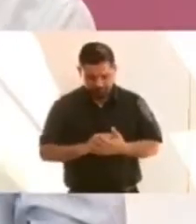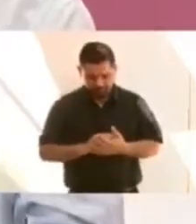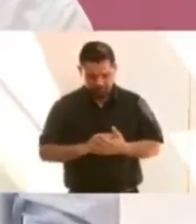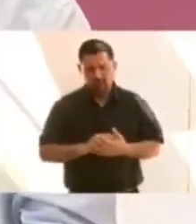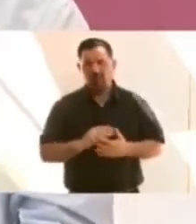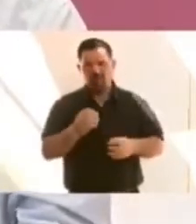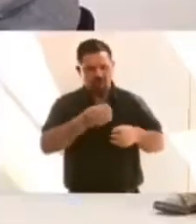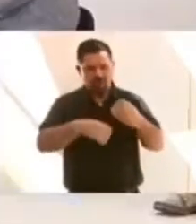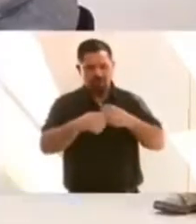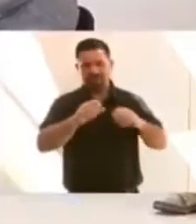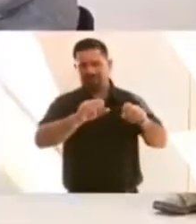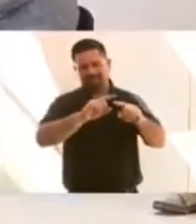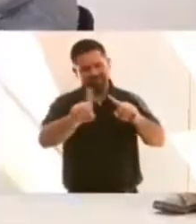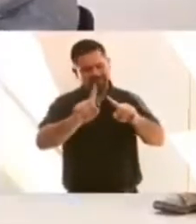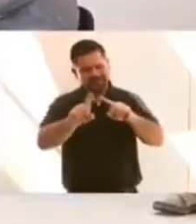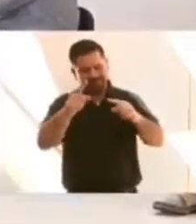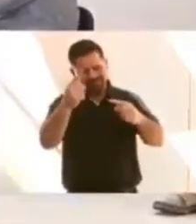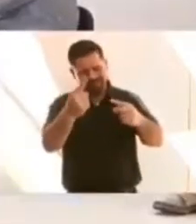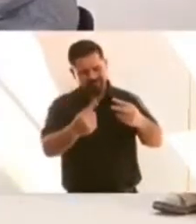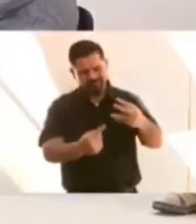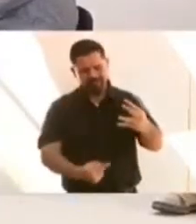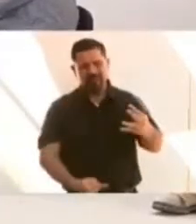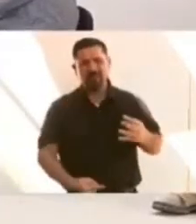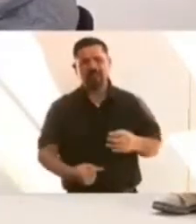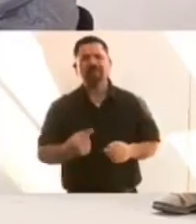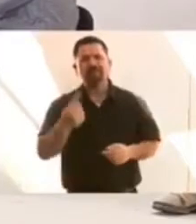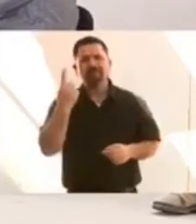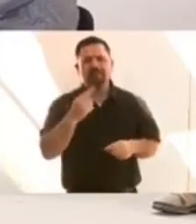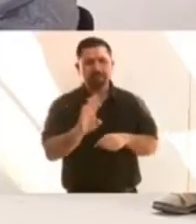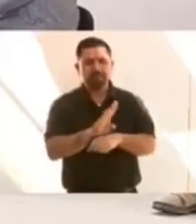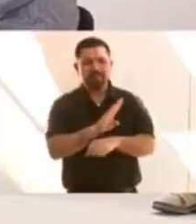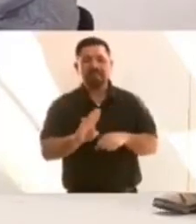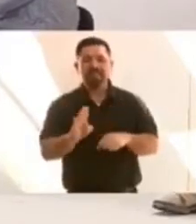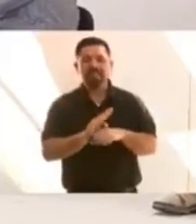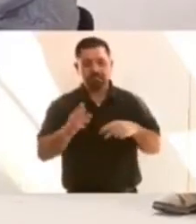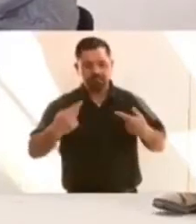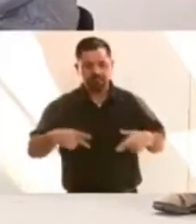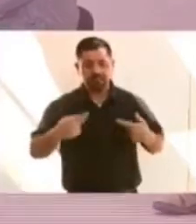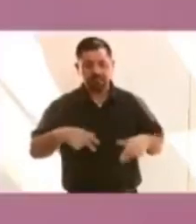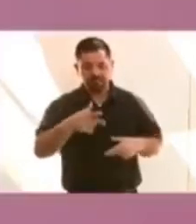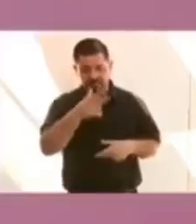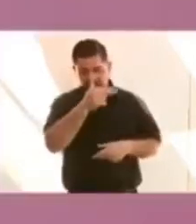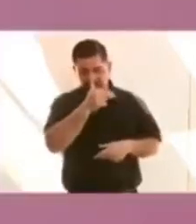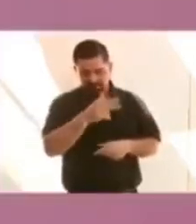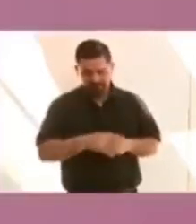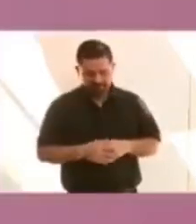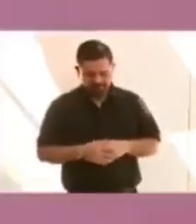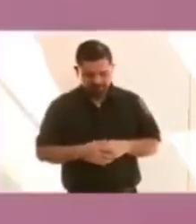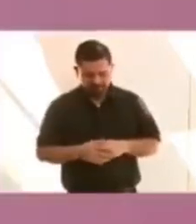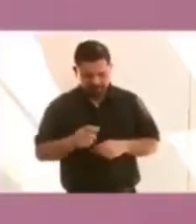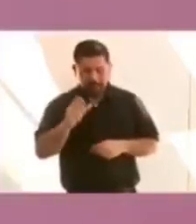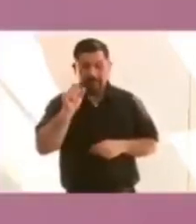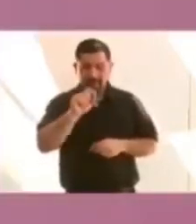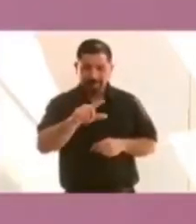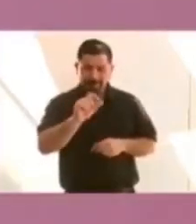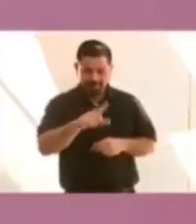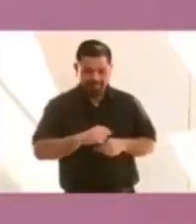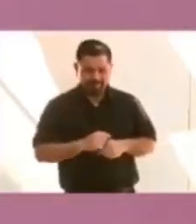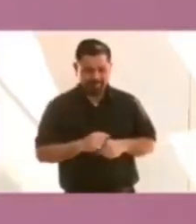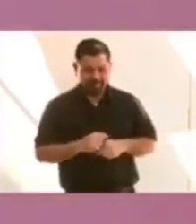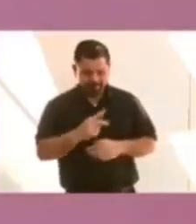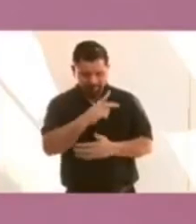otras obras en beneficio de Hermosillo. Y este